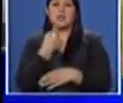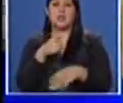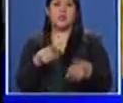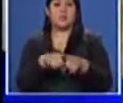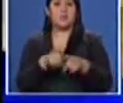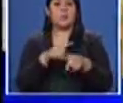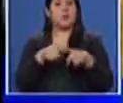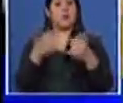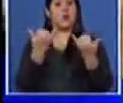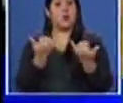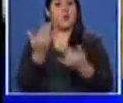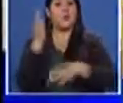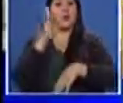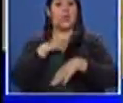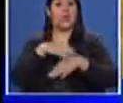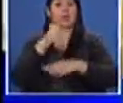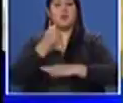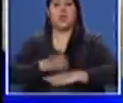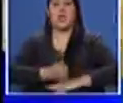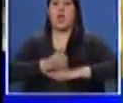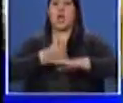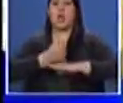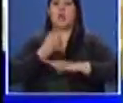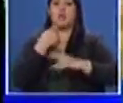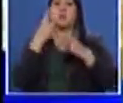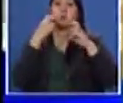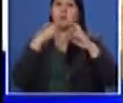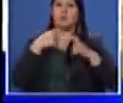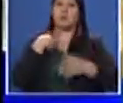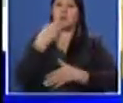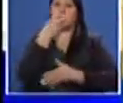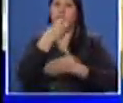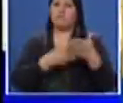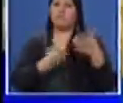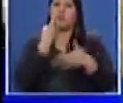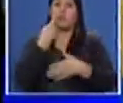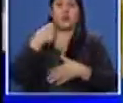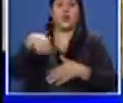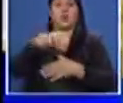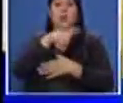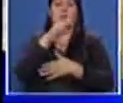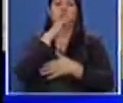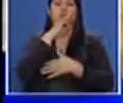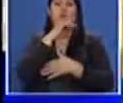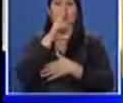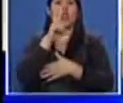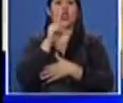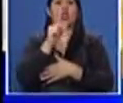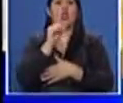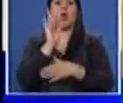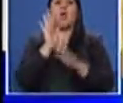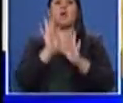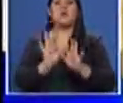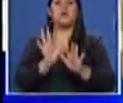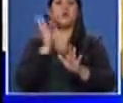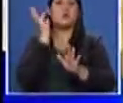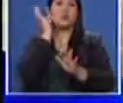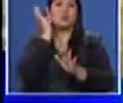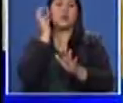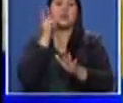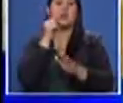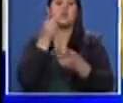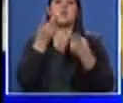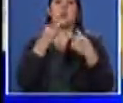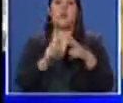este caso, las autoridades indicaron que analizan las sanciones contra los uniformados que no detuvieron a la conductora, quien